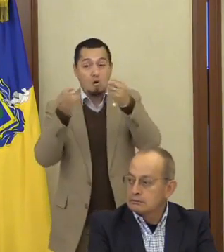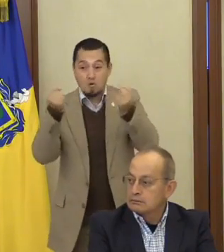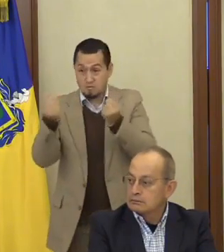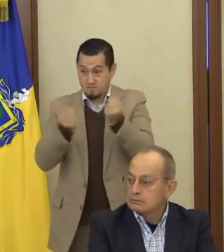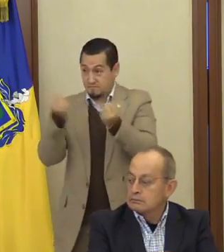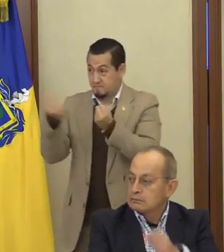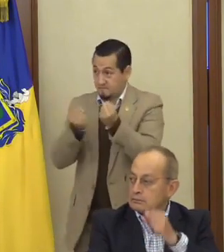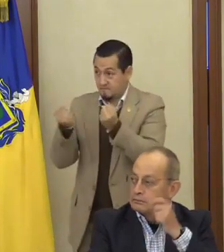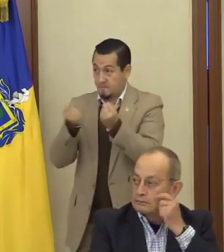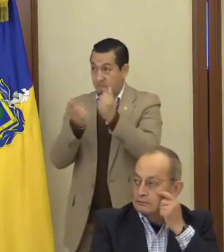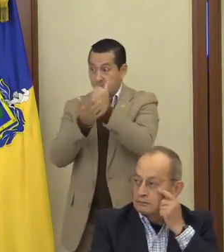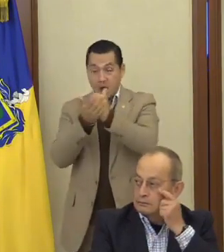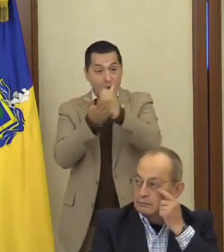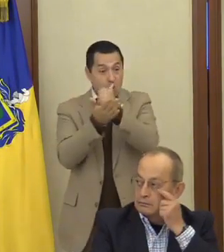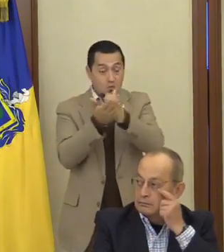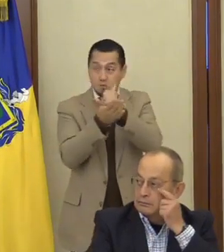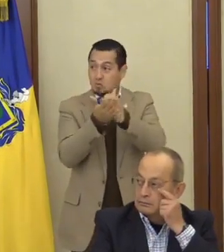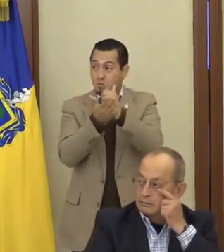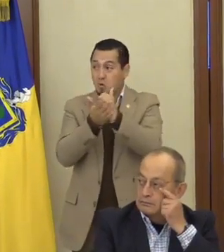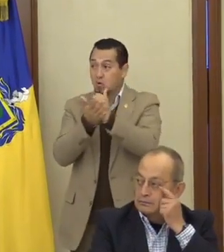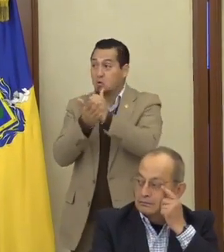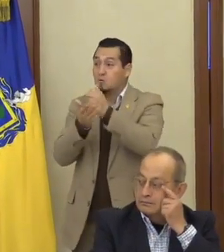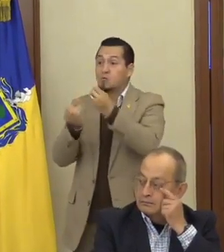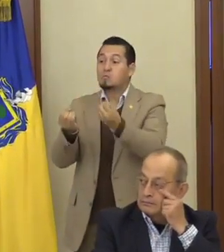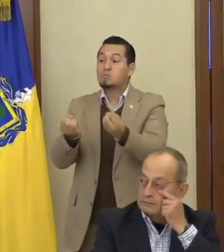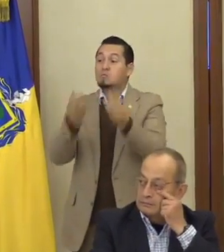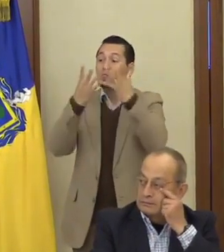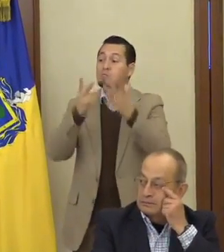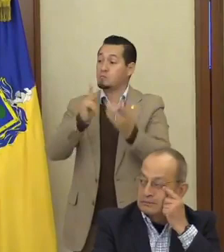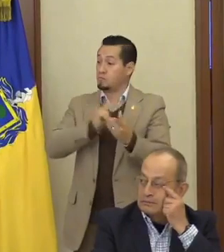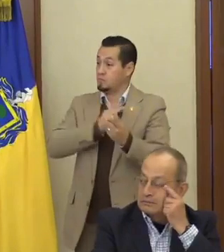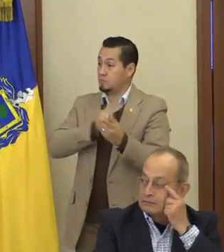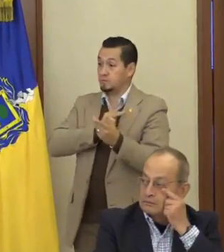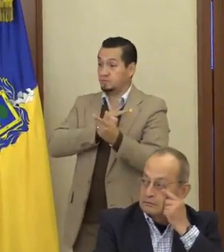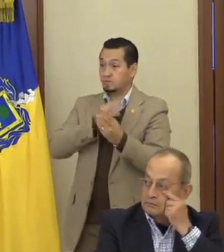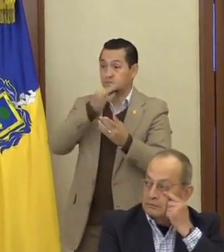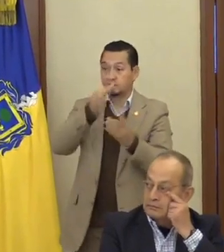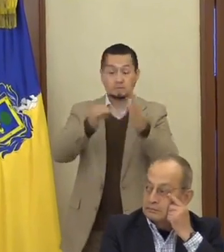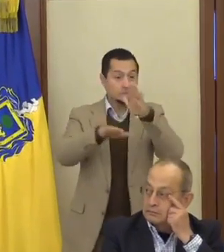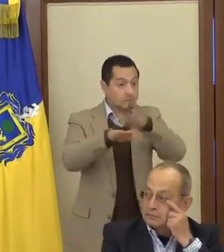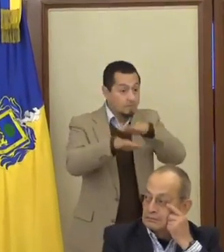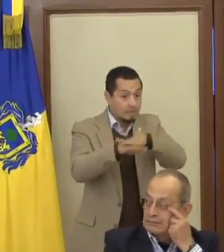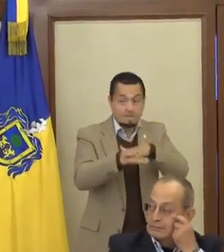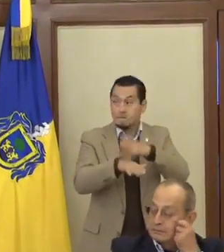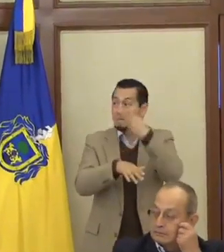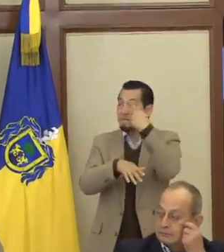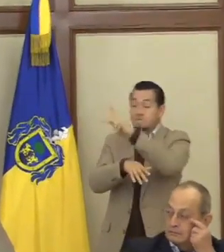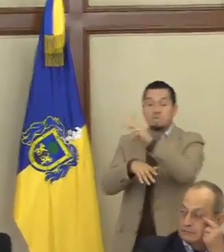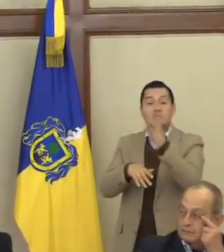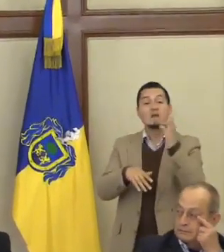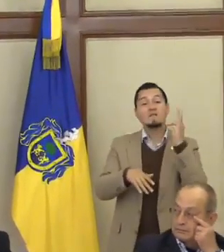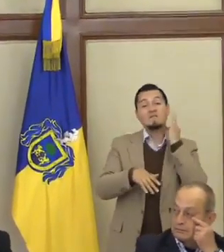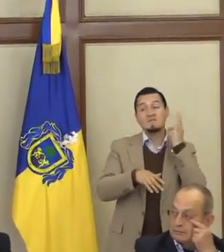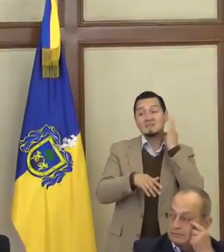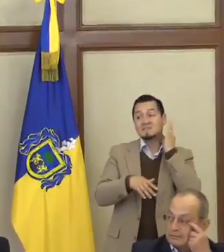línea azul es el número de carpetas que informó la